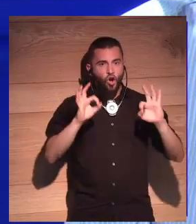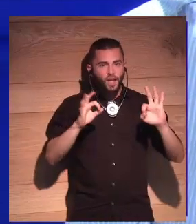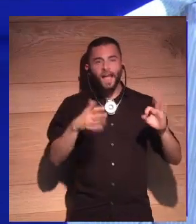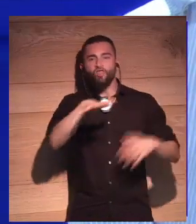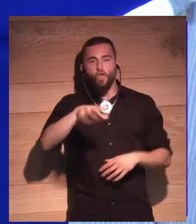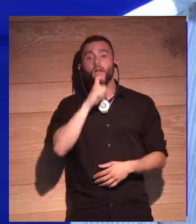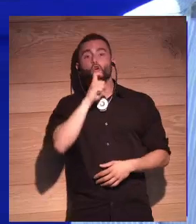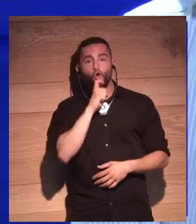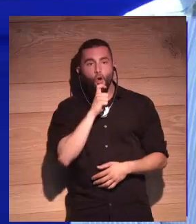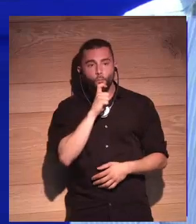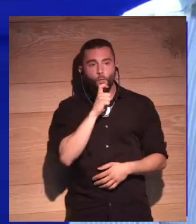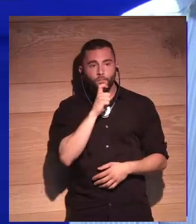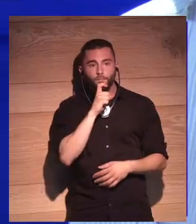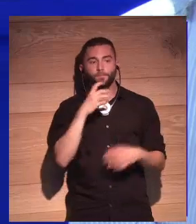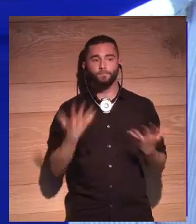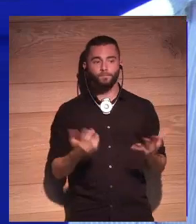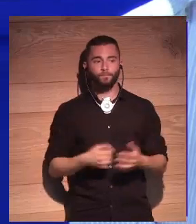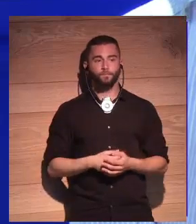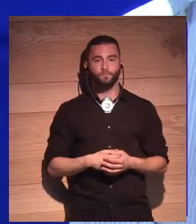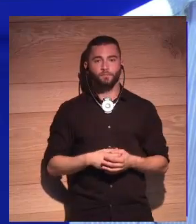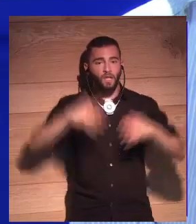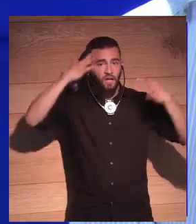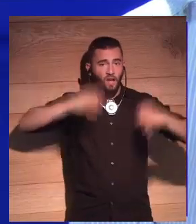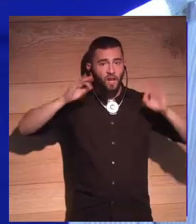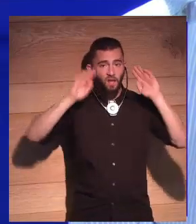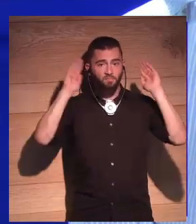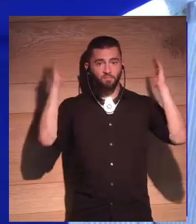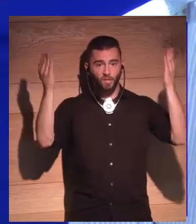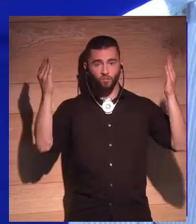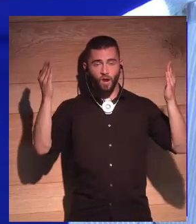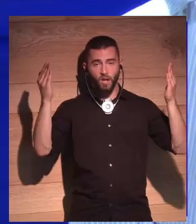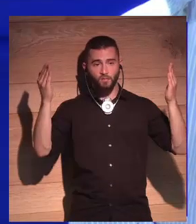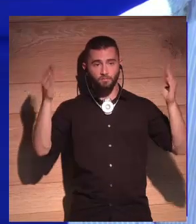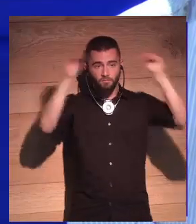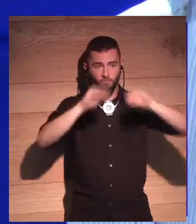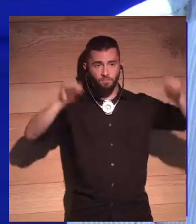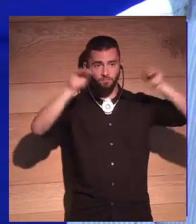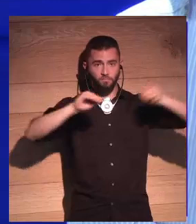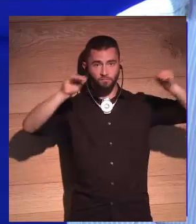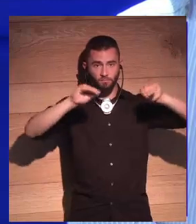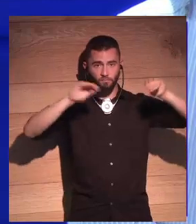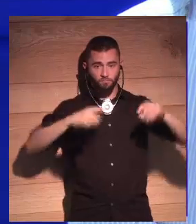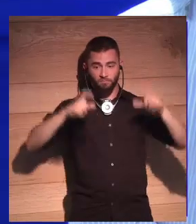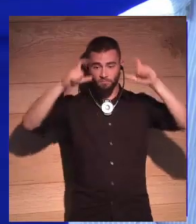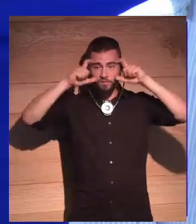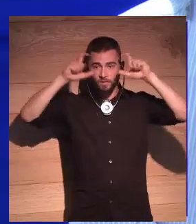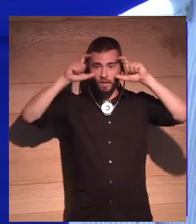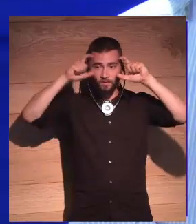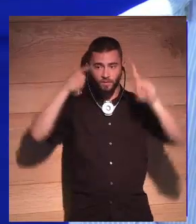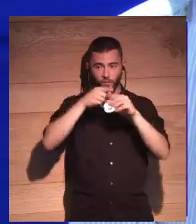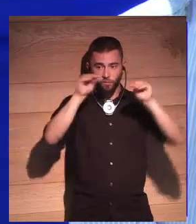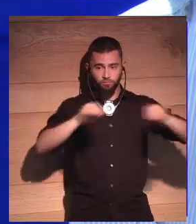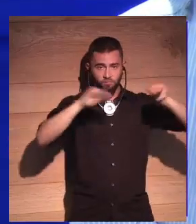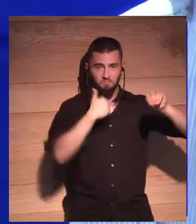¿Cómo? ¿Vamos a formar en realidad virtual? ¿Vamos a formar en cómo utilizar unas gafas para formar a alguien? ¿Cuál